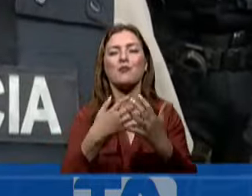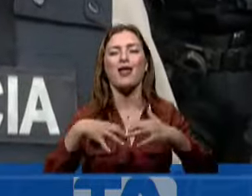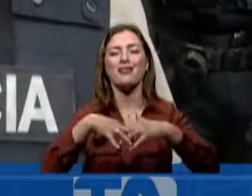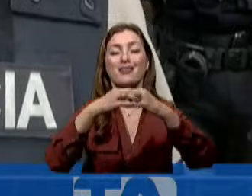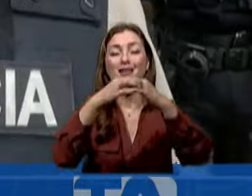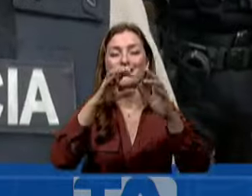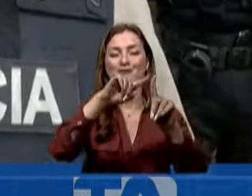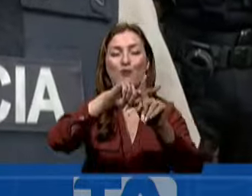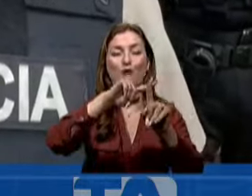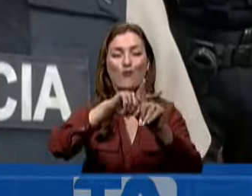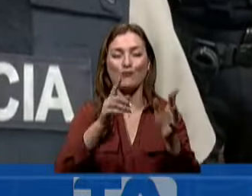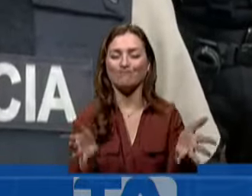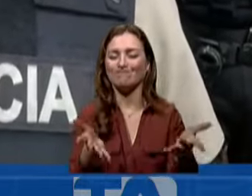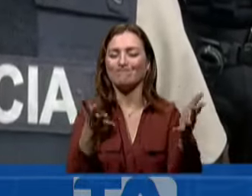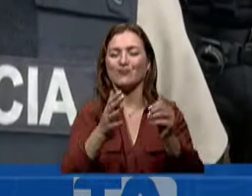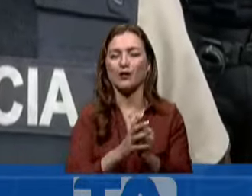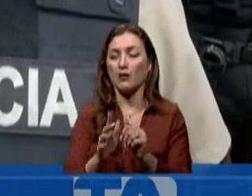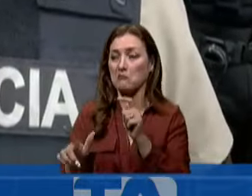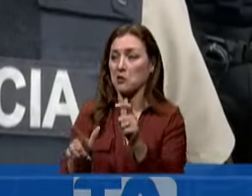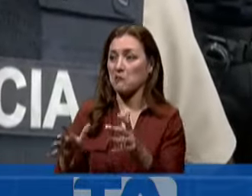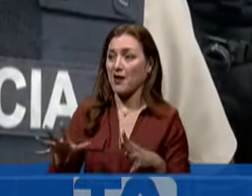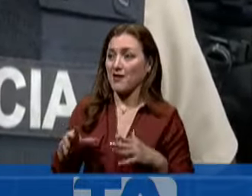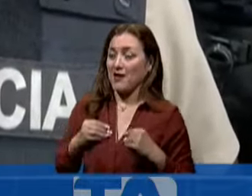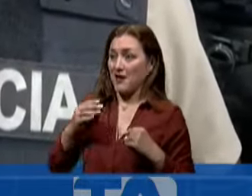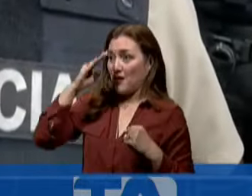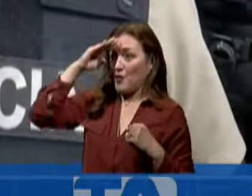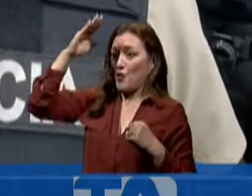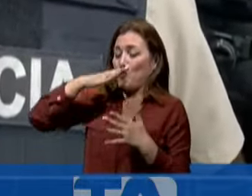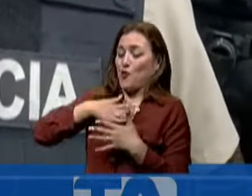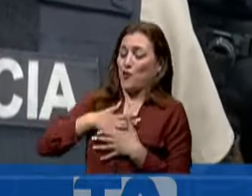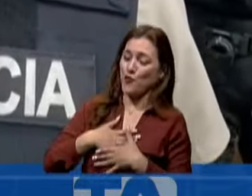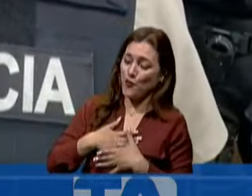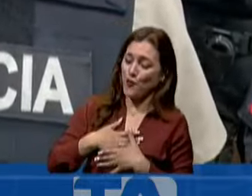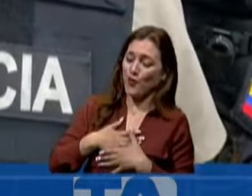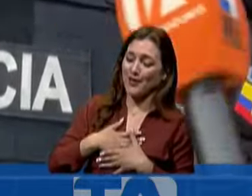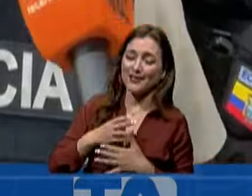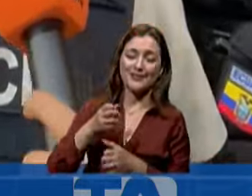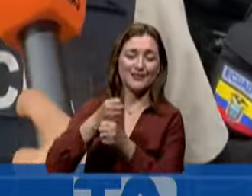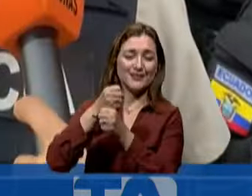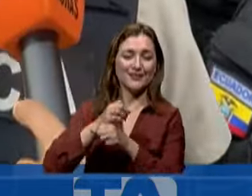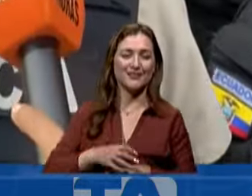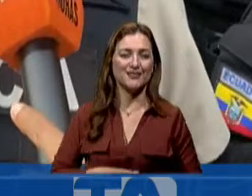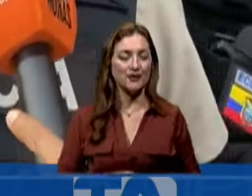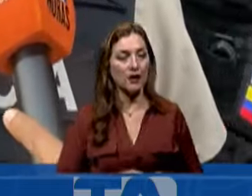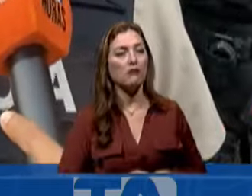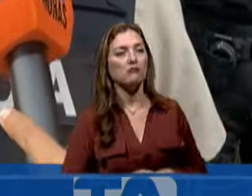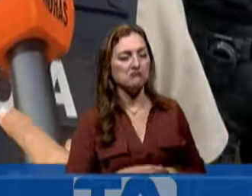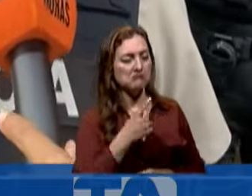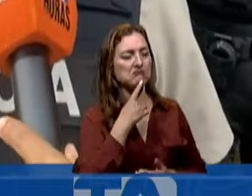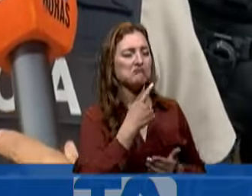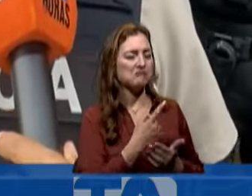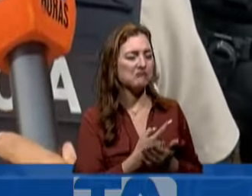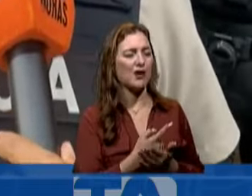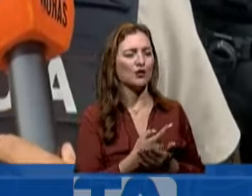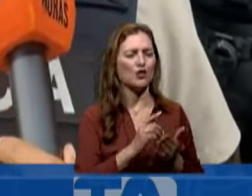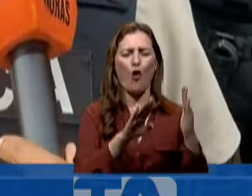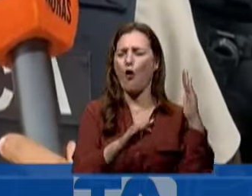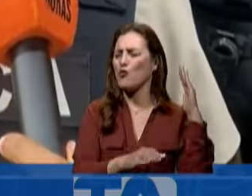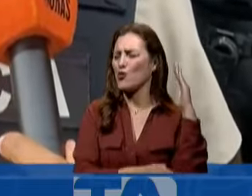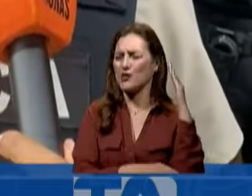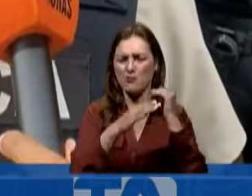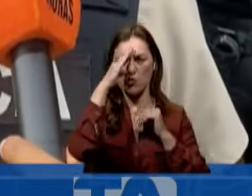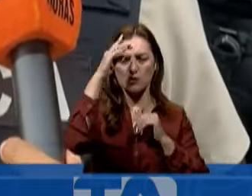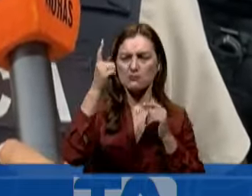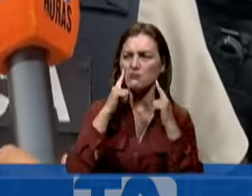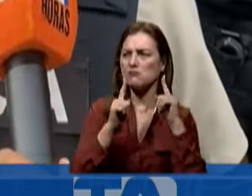nos hemos dado cuenta que la acogida de la gente ha sido buena, al ver de que ustedes han estado pendientes de la seguridad. Por supuesto, hemos estado las 24 horas con